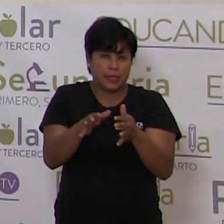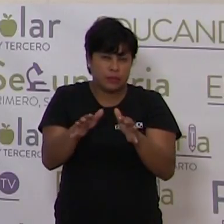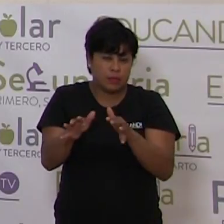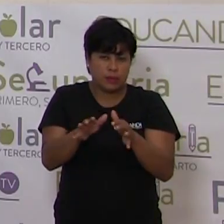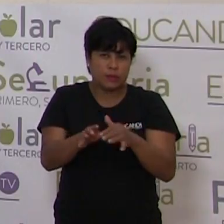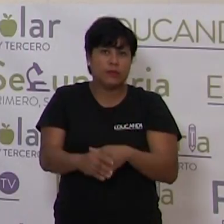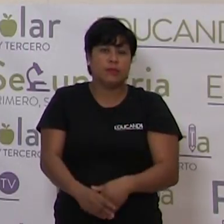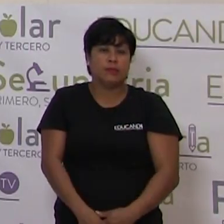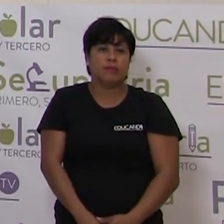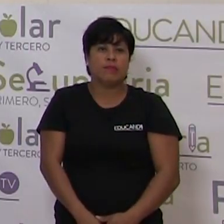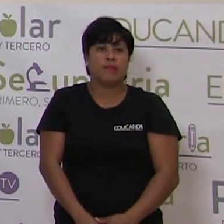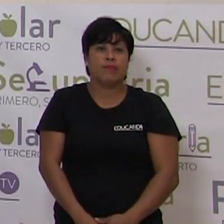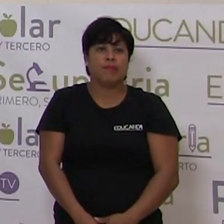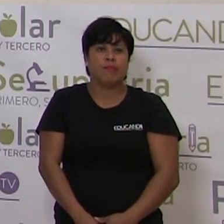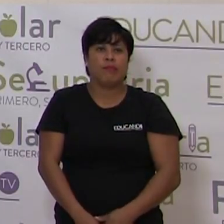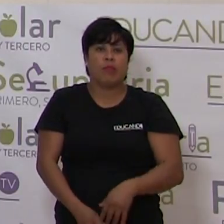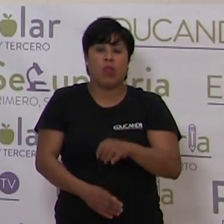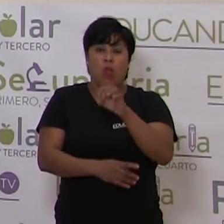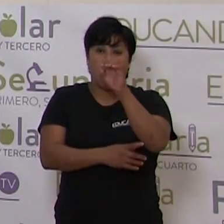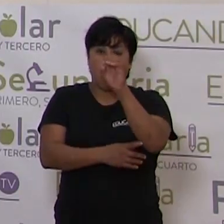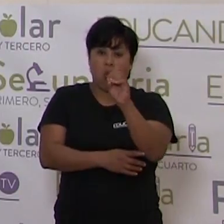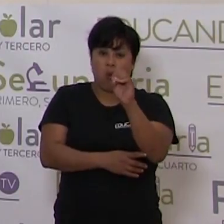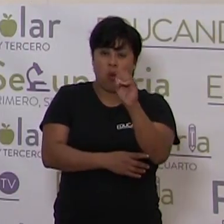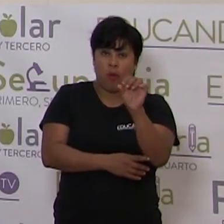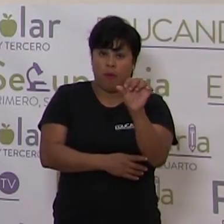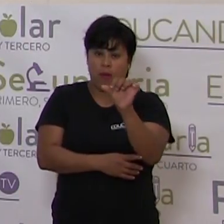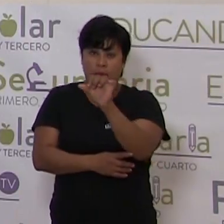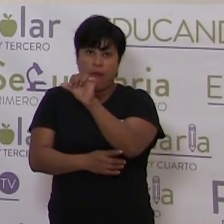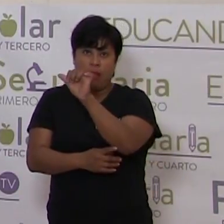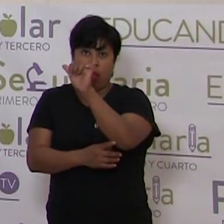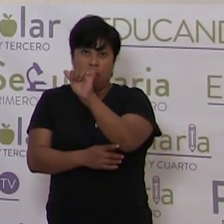aproximadamente. De O a A,